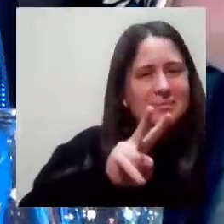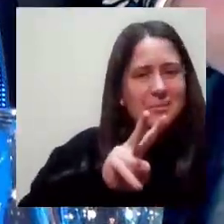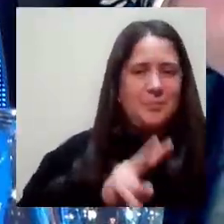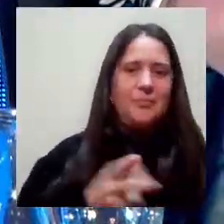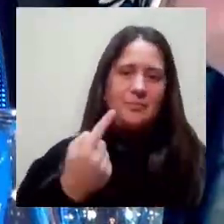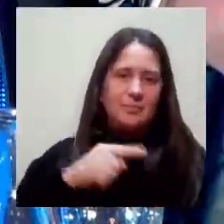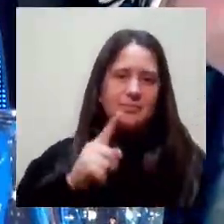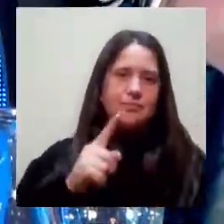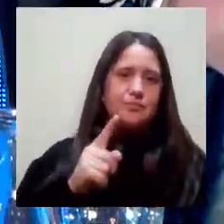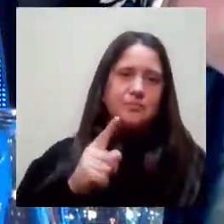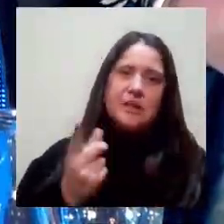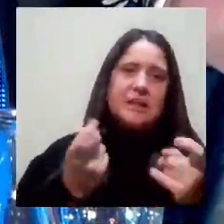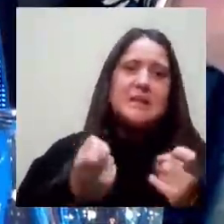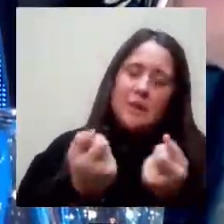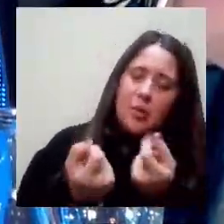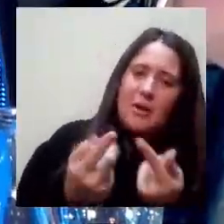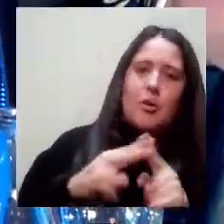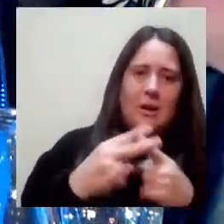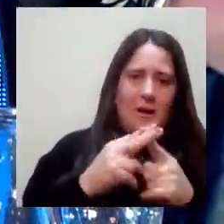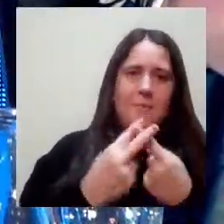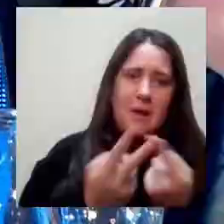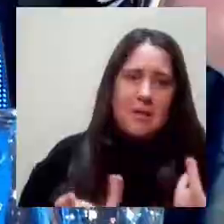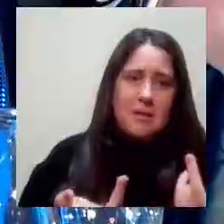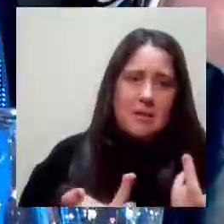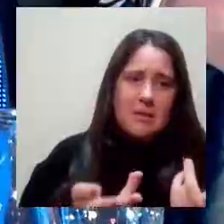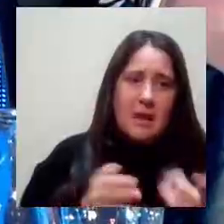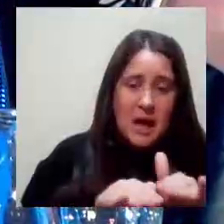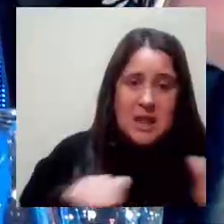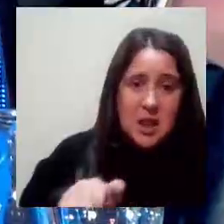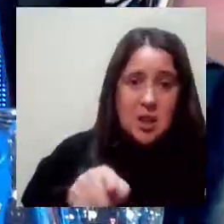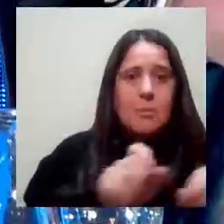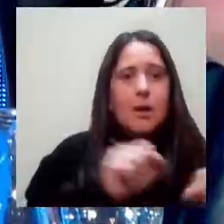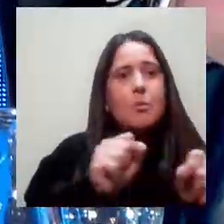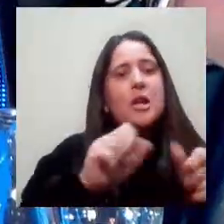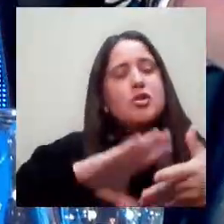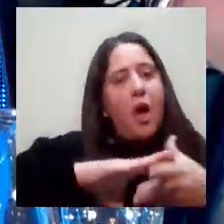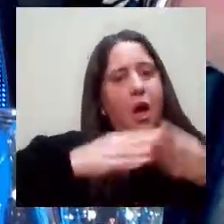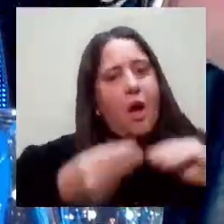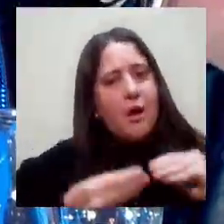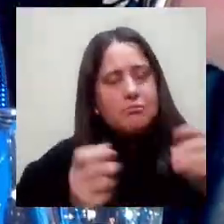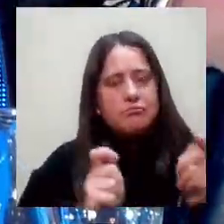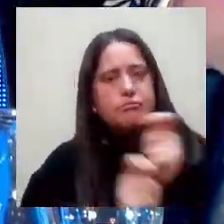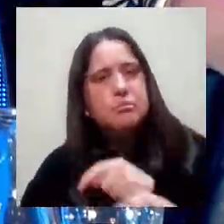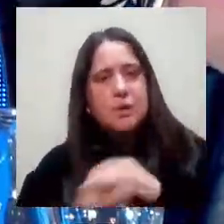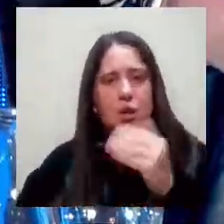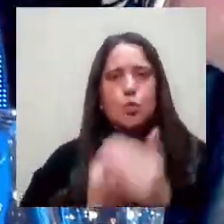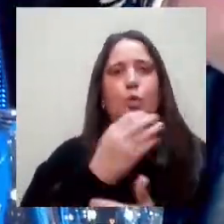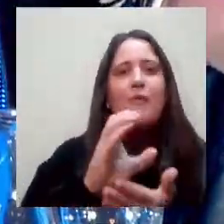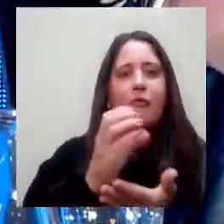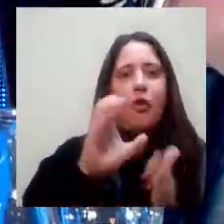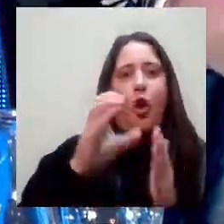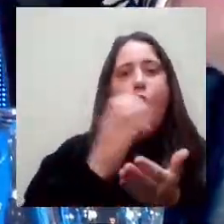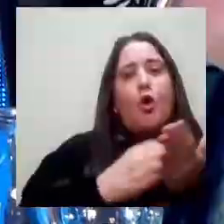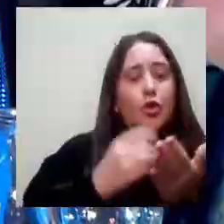Entonces, necesitamos darle las herramientas a los niños para que puedan transformar ese nuevo código, que es un código